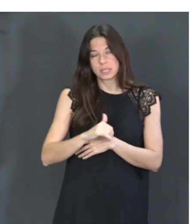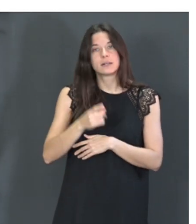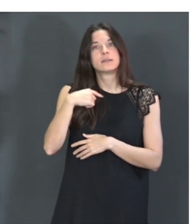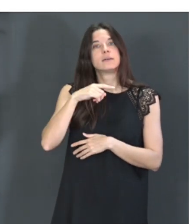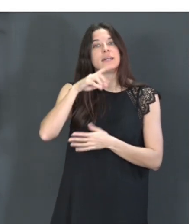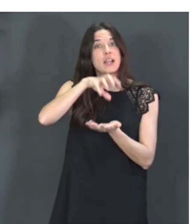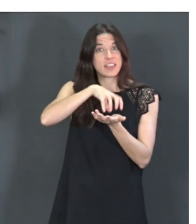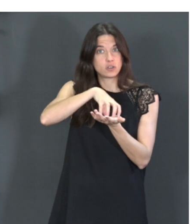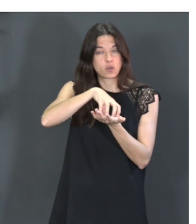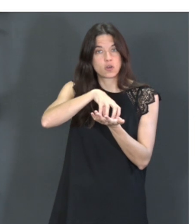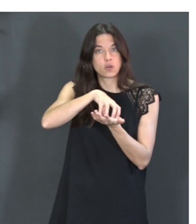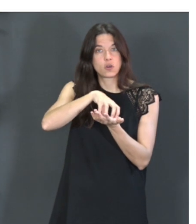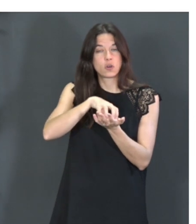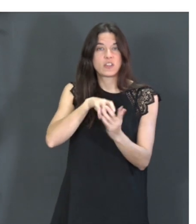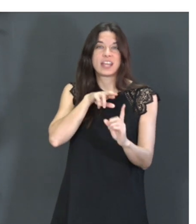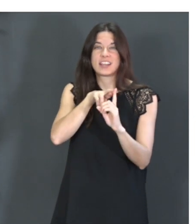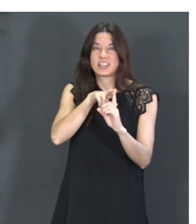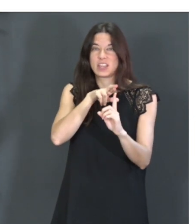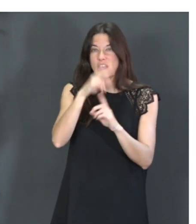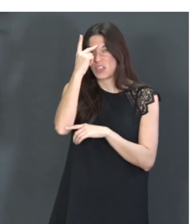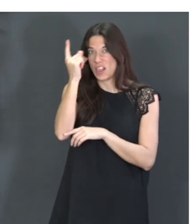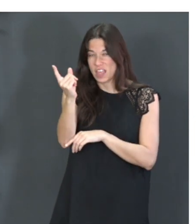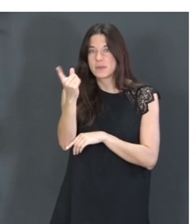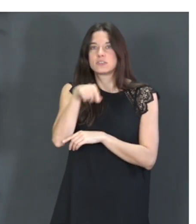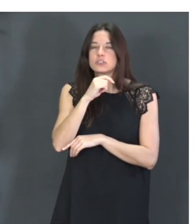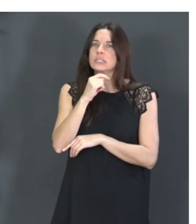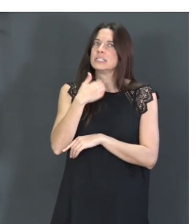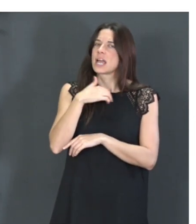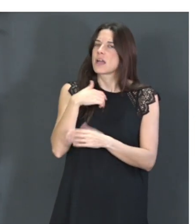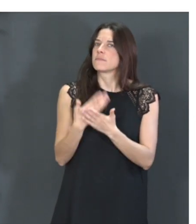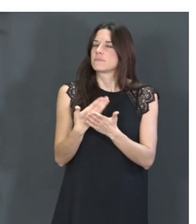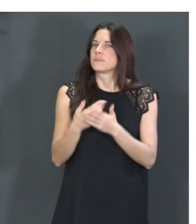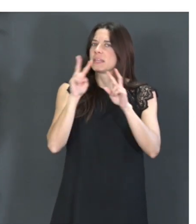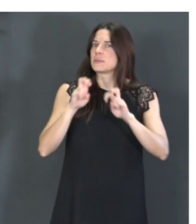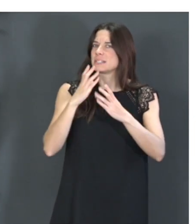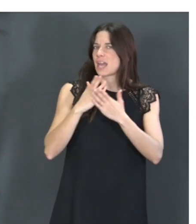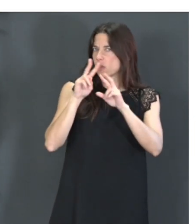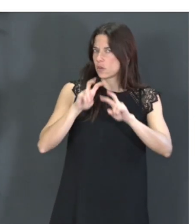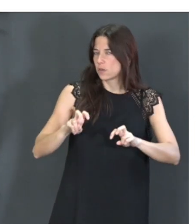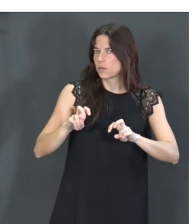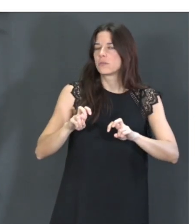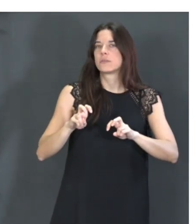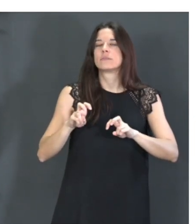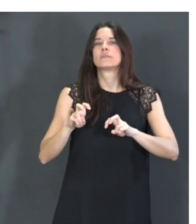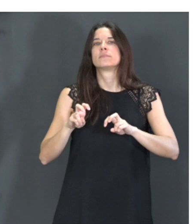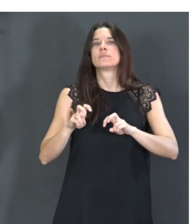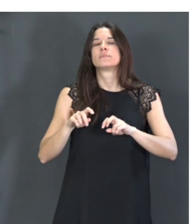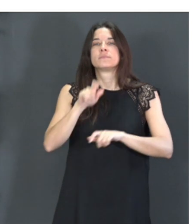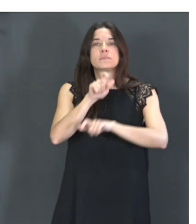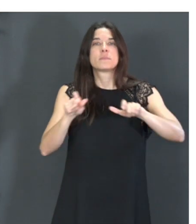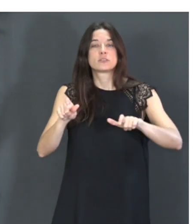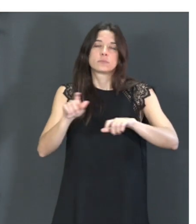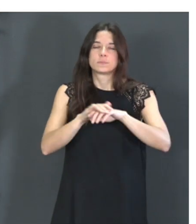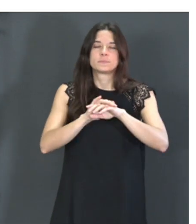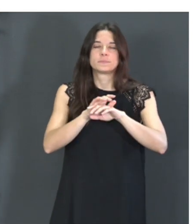el Centro de Referencia de Alzheimer una investigación en la que han colaborado 15